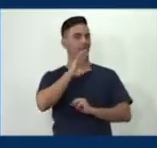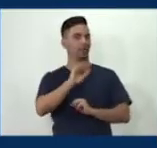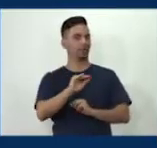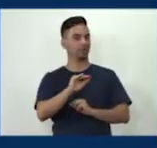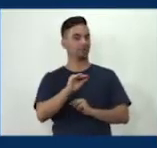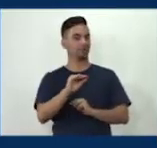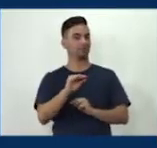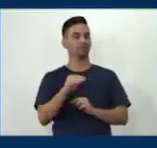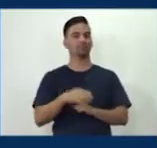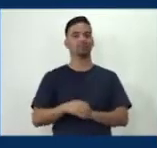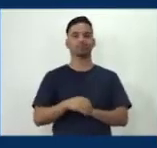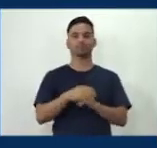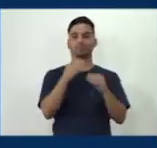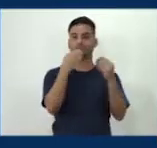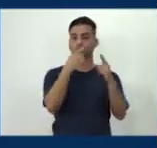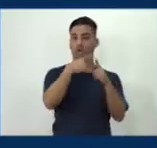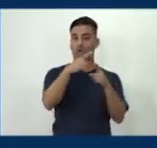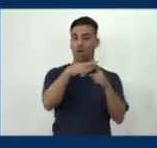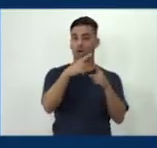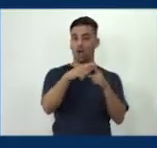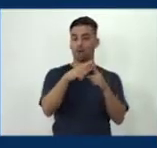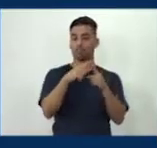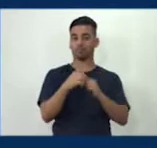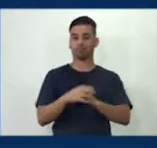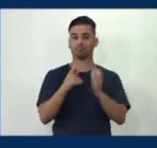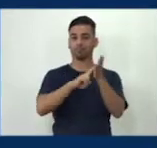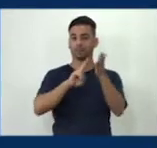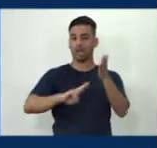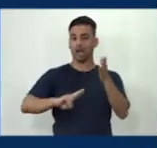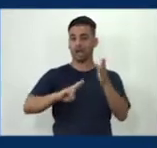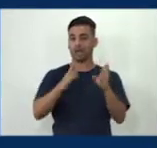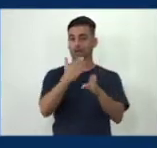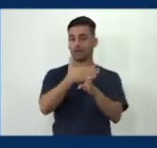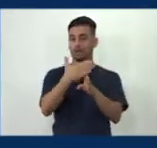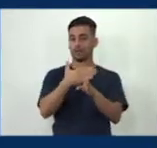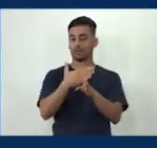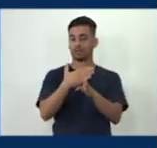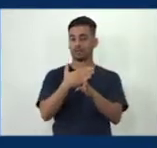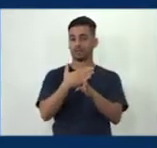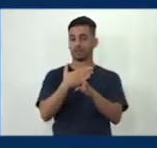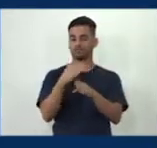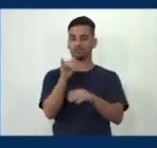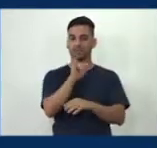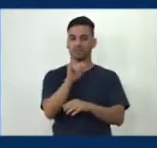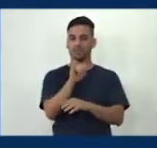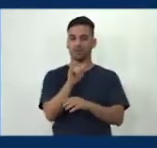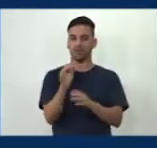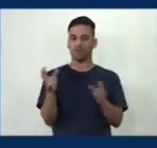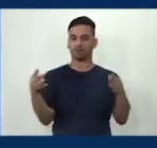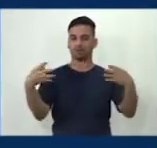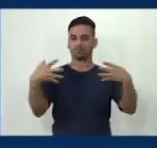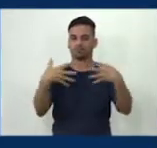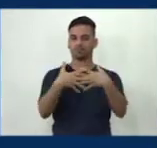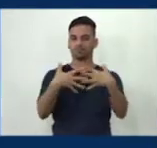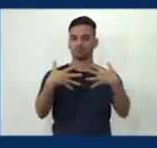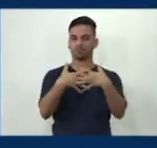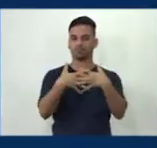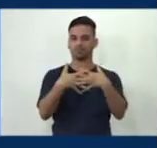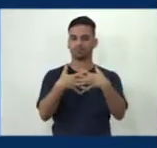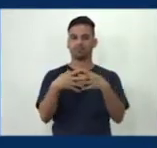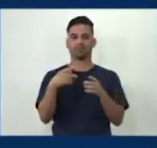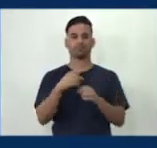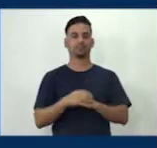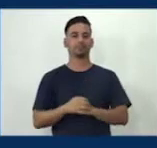ley de las interacciones eléctricas que cuerpos electrizados con cargas diferentes de naturaleza se atraen y cuerpos electrizados con cargas de